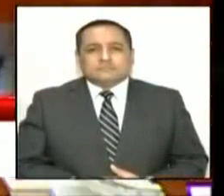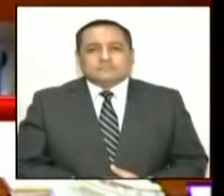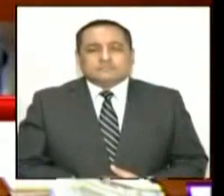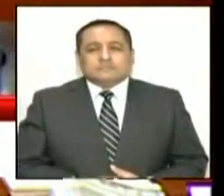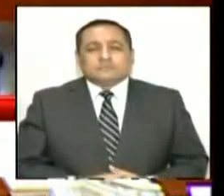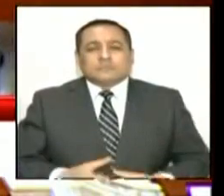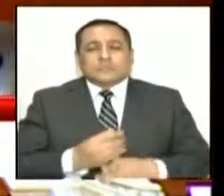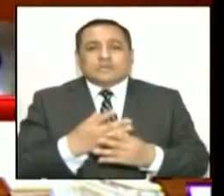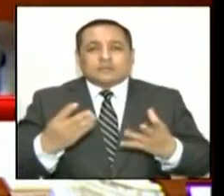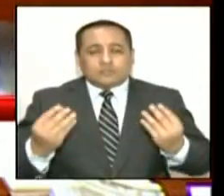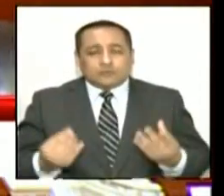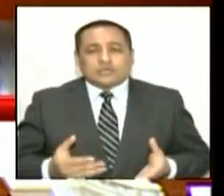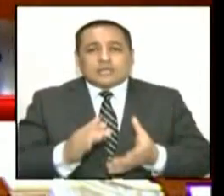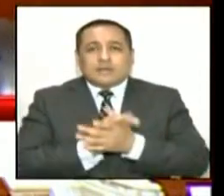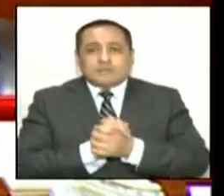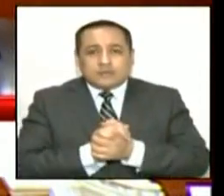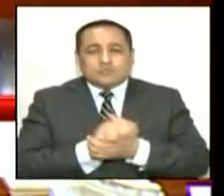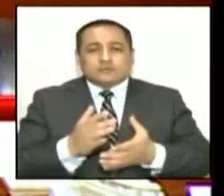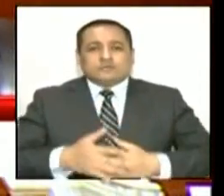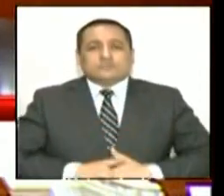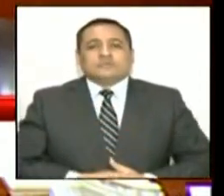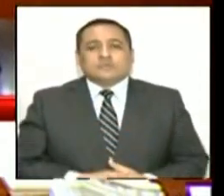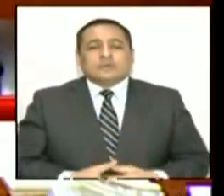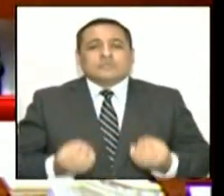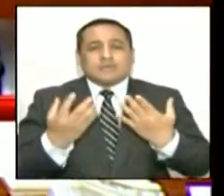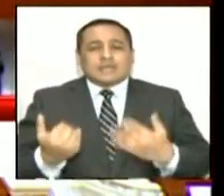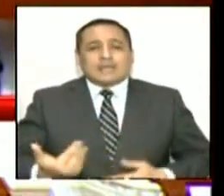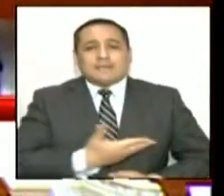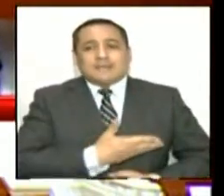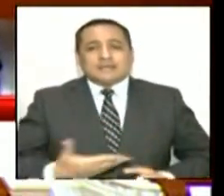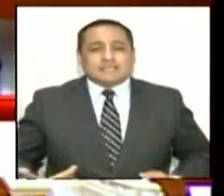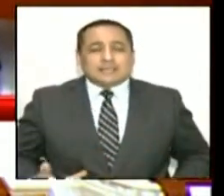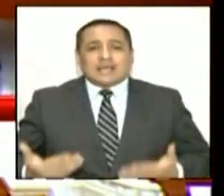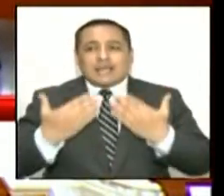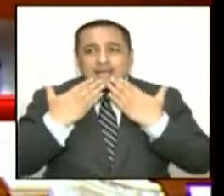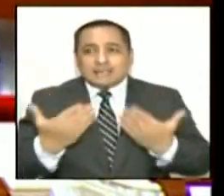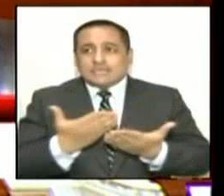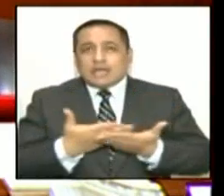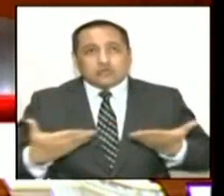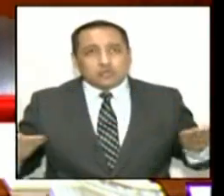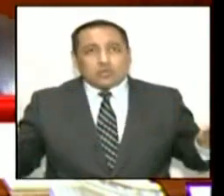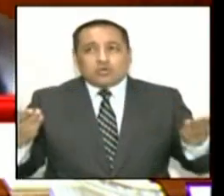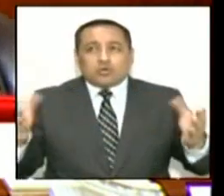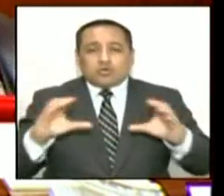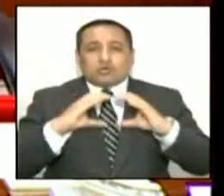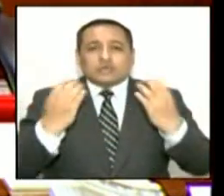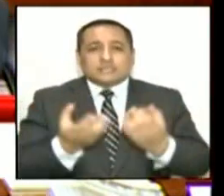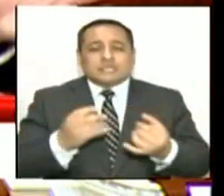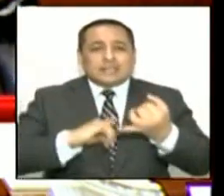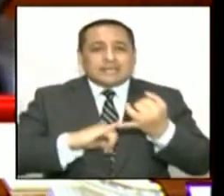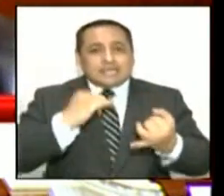Muchas gracias, apreciados compañeros. La presidencia agradece a los congresistas Silva,